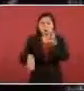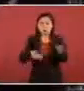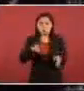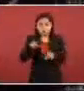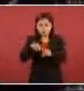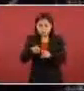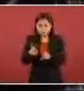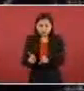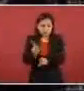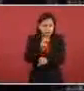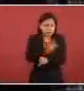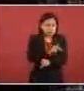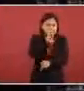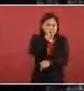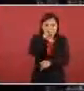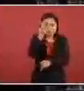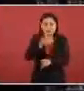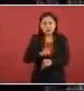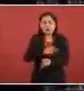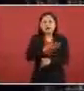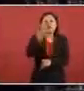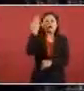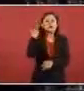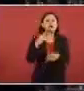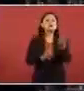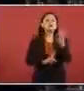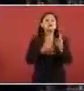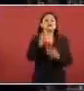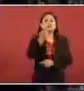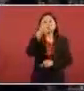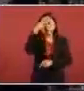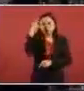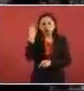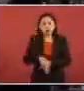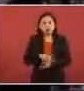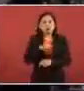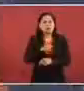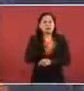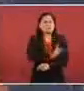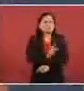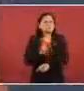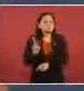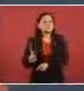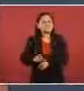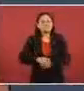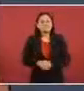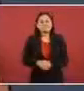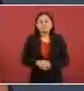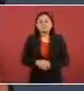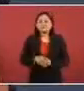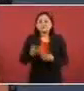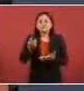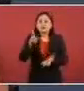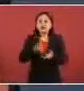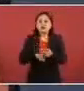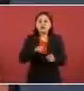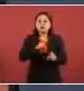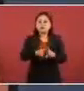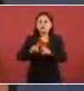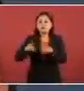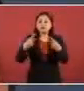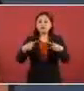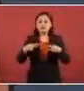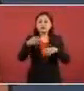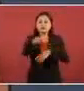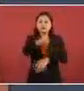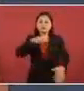Mexicana. Ese indicador se obtiene del promedio de presuntos delincuentes muertos o